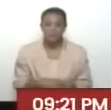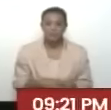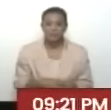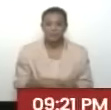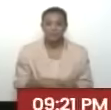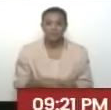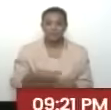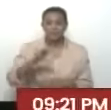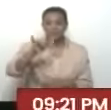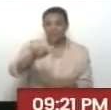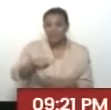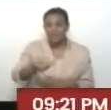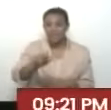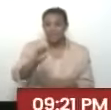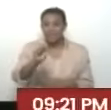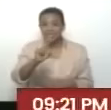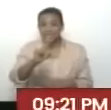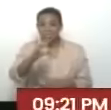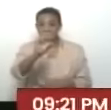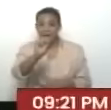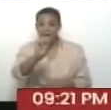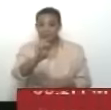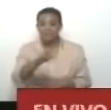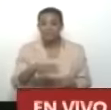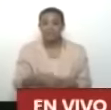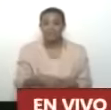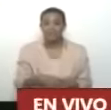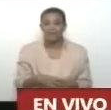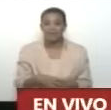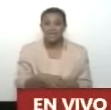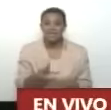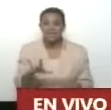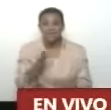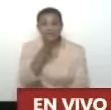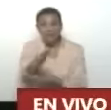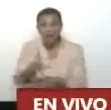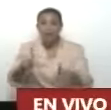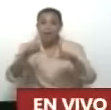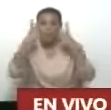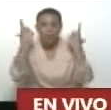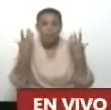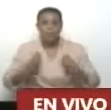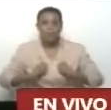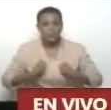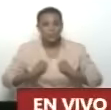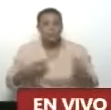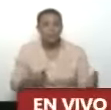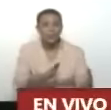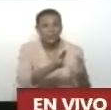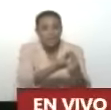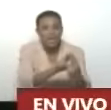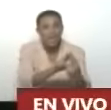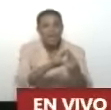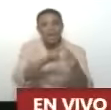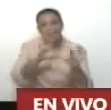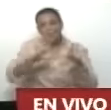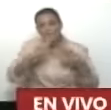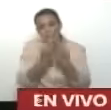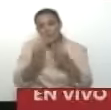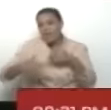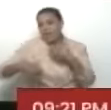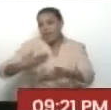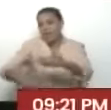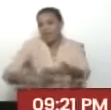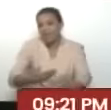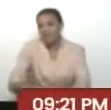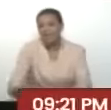Yarce. Yarce y Válido. El Válido es portugués. Y llegaron a La Guaira. Llegaron a La Guaira. Y se conocieron en La Guaira. Así es. Y de ahí nació